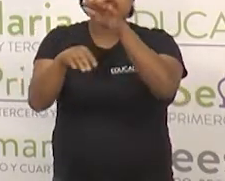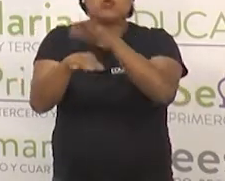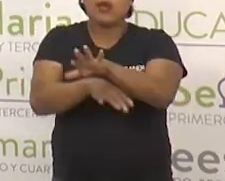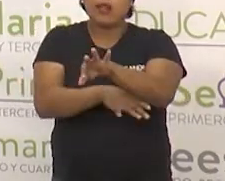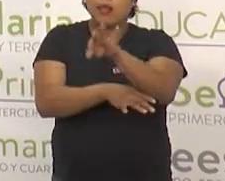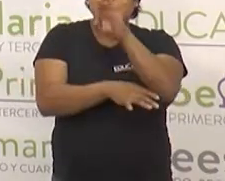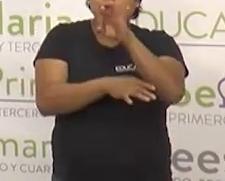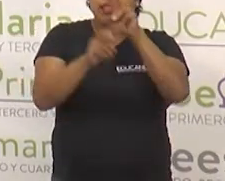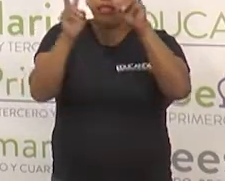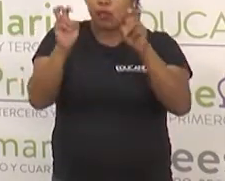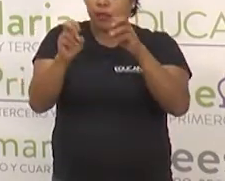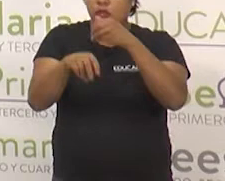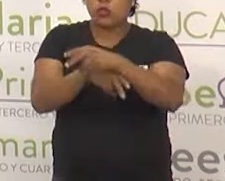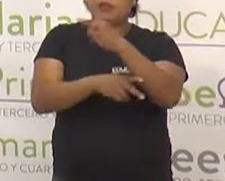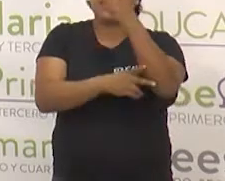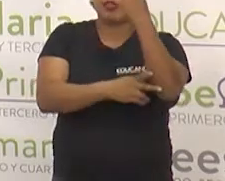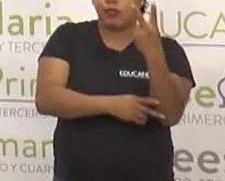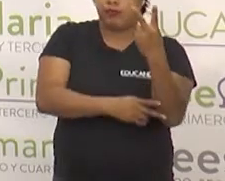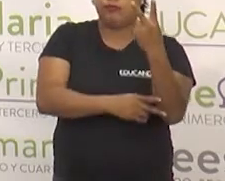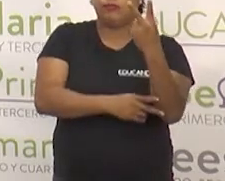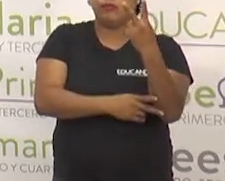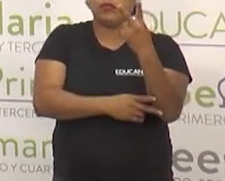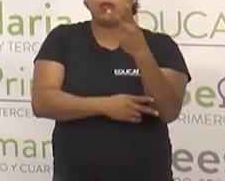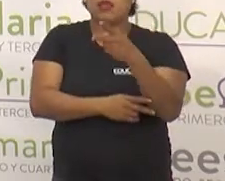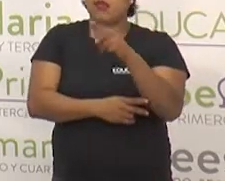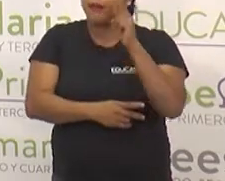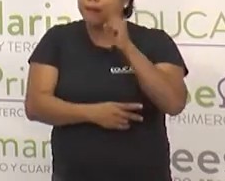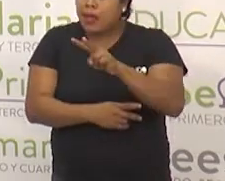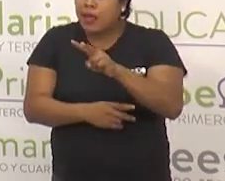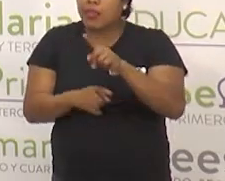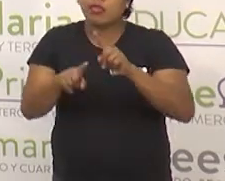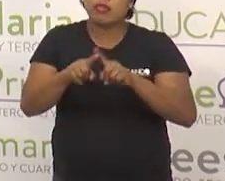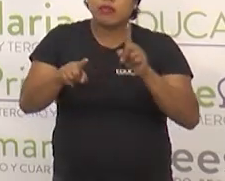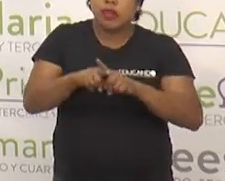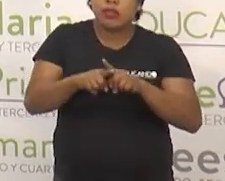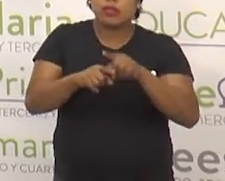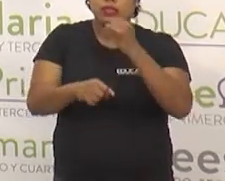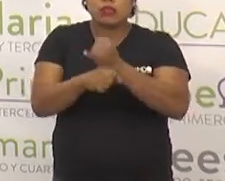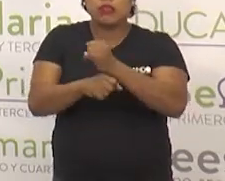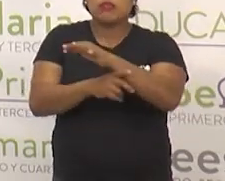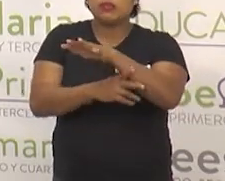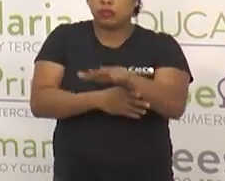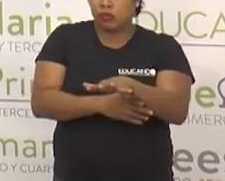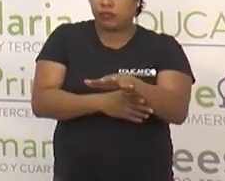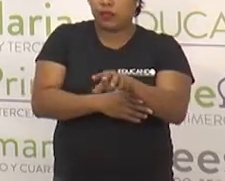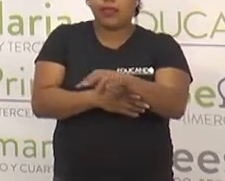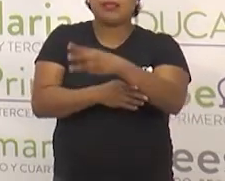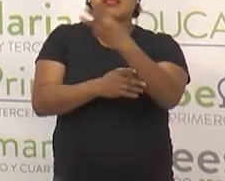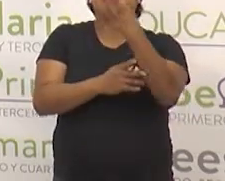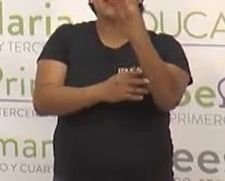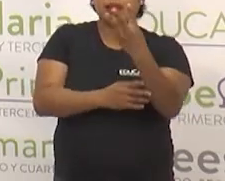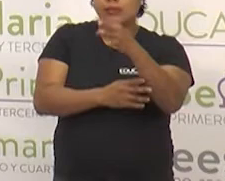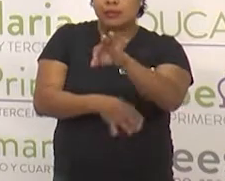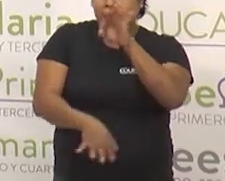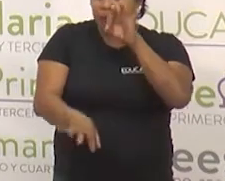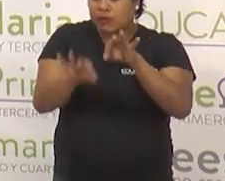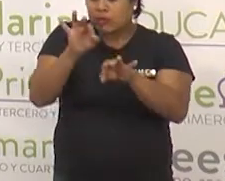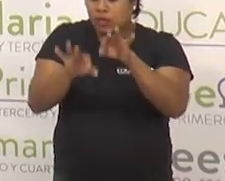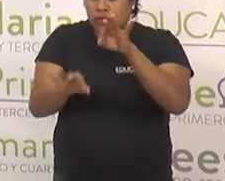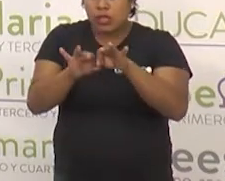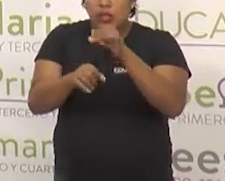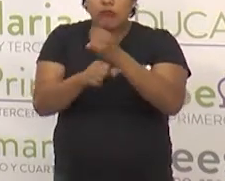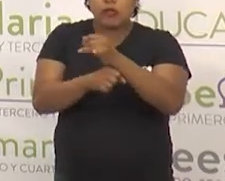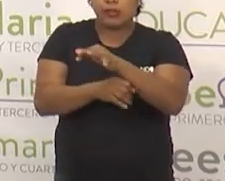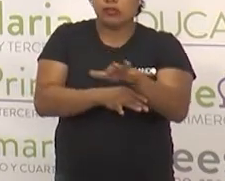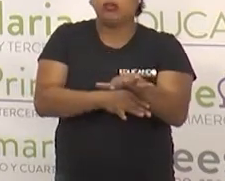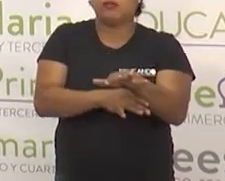tema. Número 2, consultar fuentes de información. 3, seleccionar